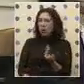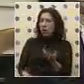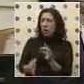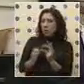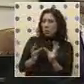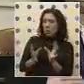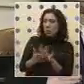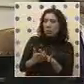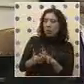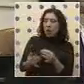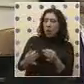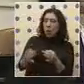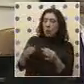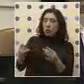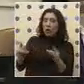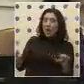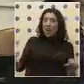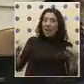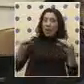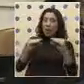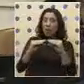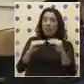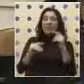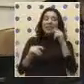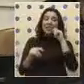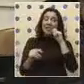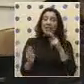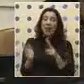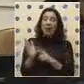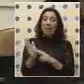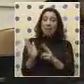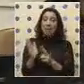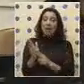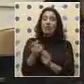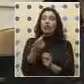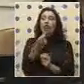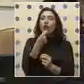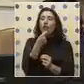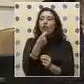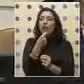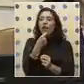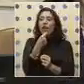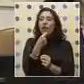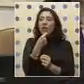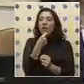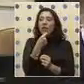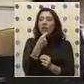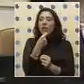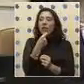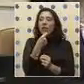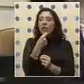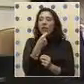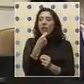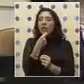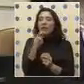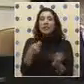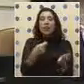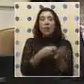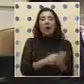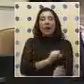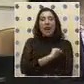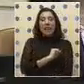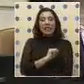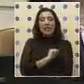que esa compensación que representa un impuesto, un impuesto verde, acaso es justo que se lo lleve a Santiago